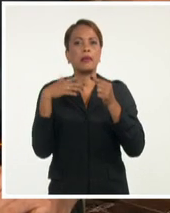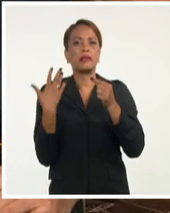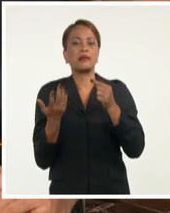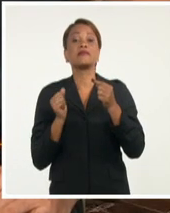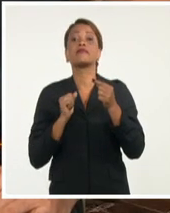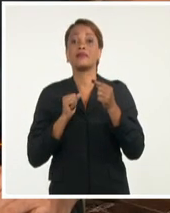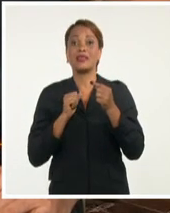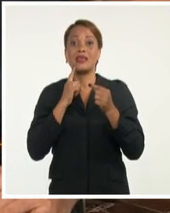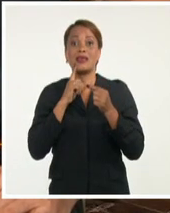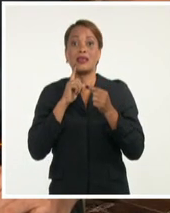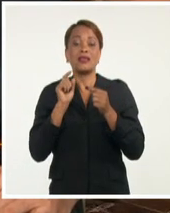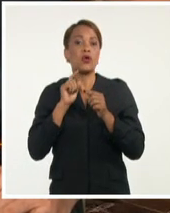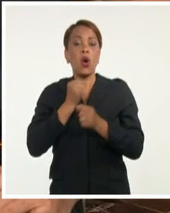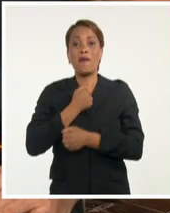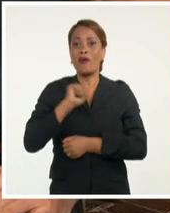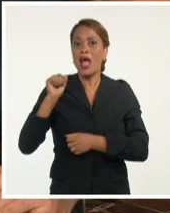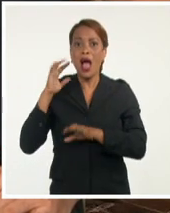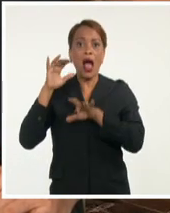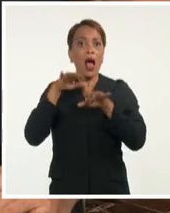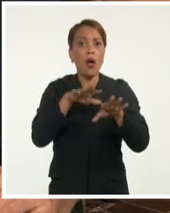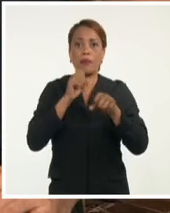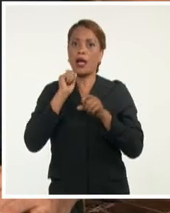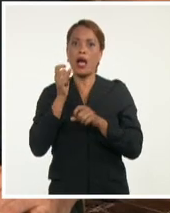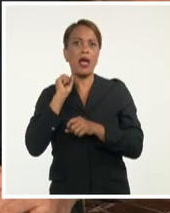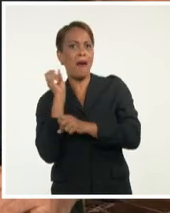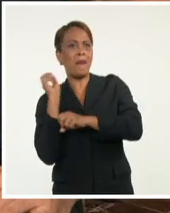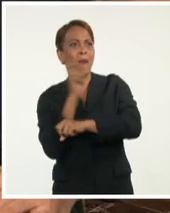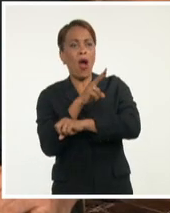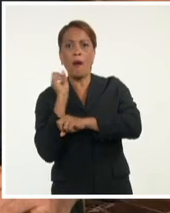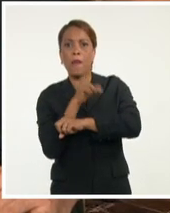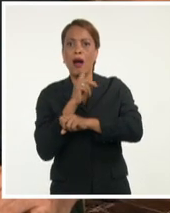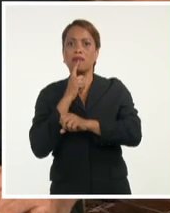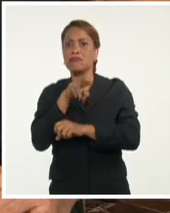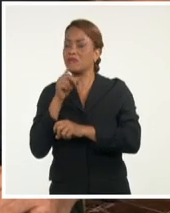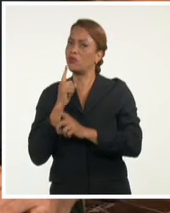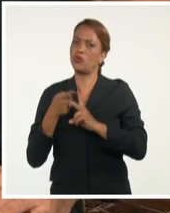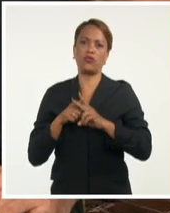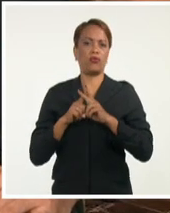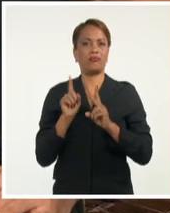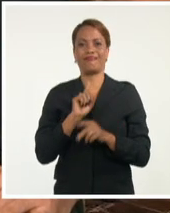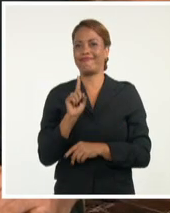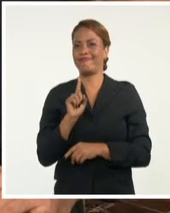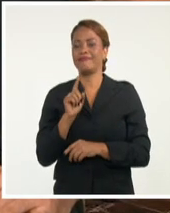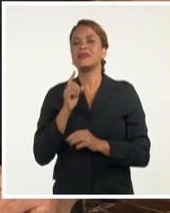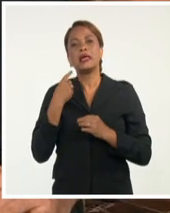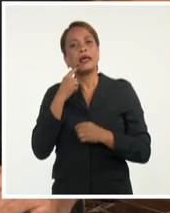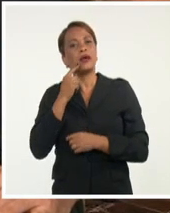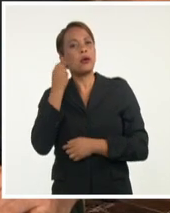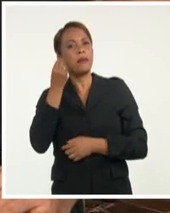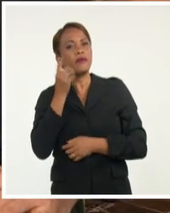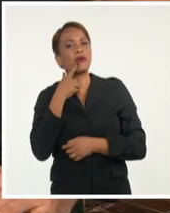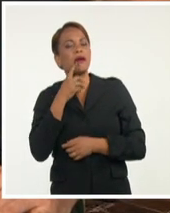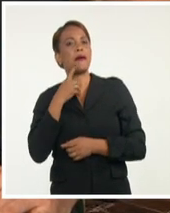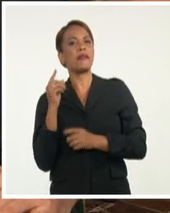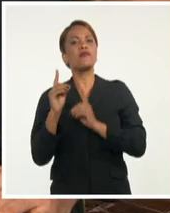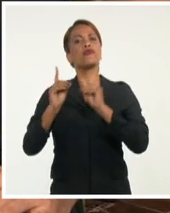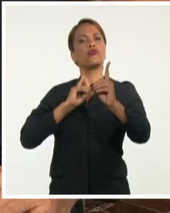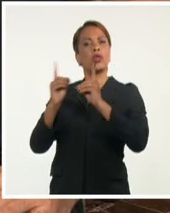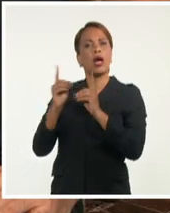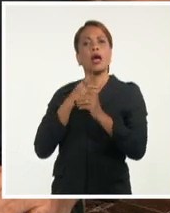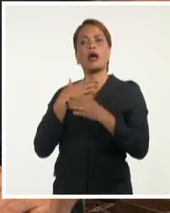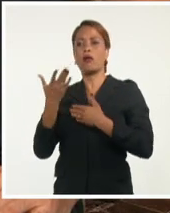no acudir a la violencia como resultado ni como solución a los mismos. Yo creo que debemos enfrentar un diálogo entre ambas